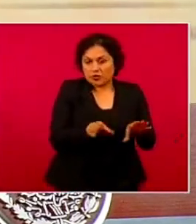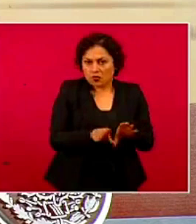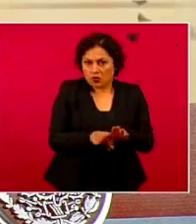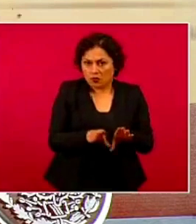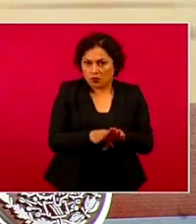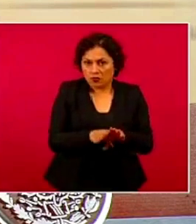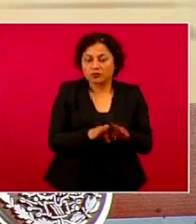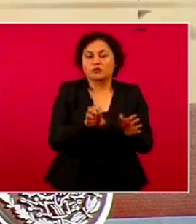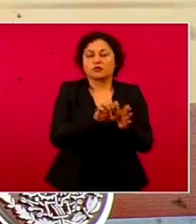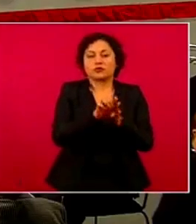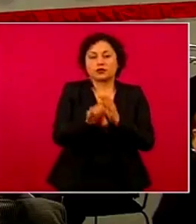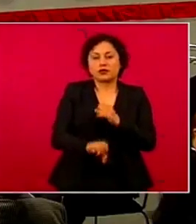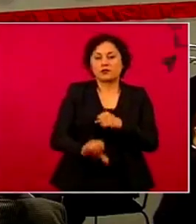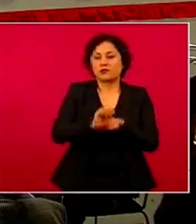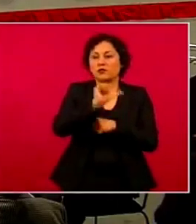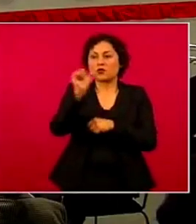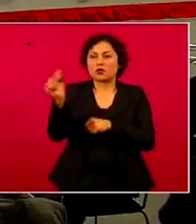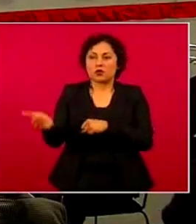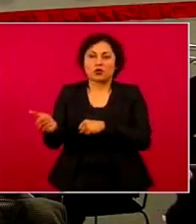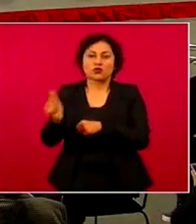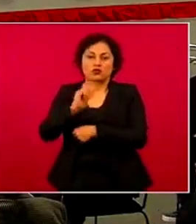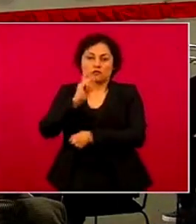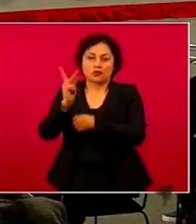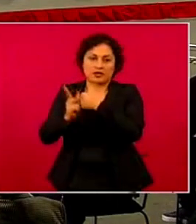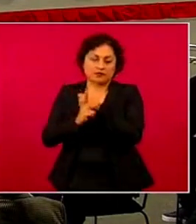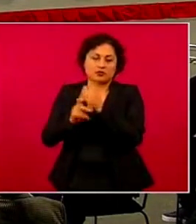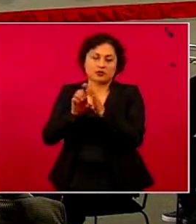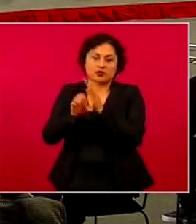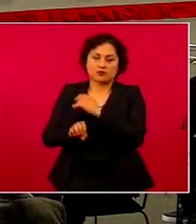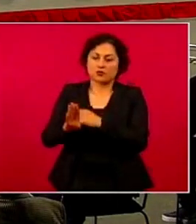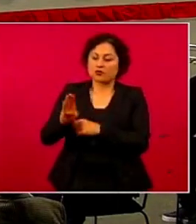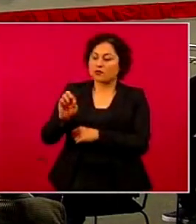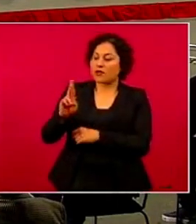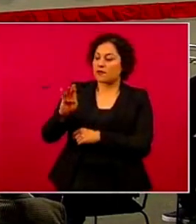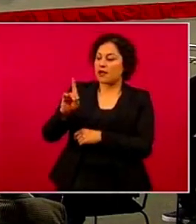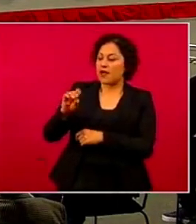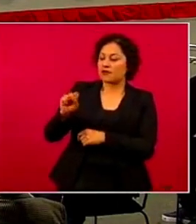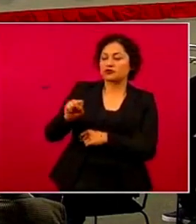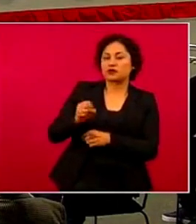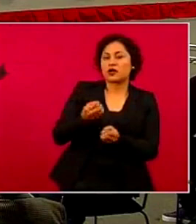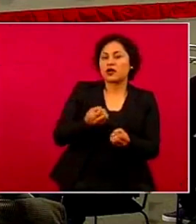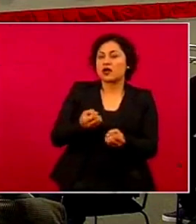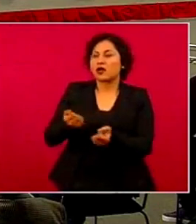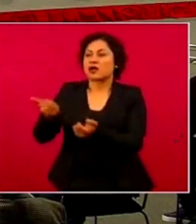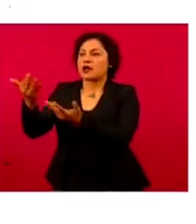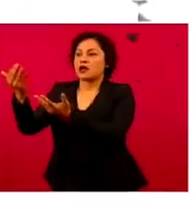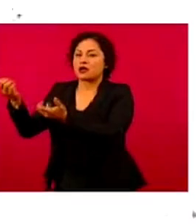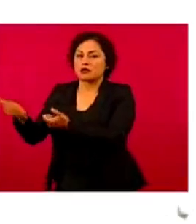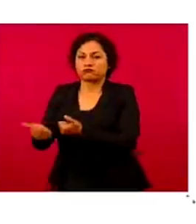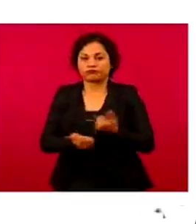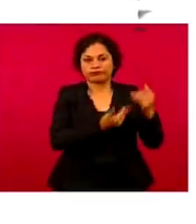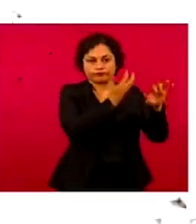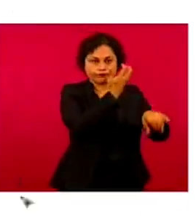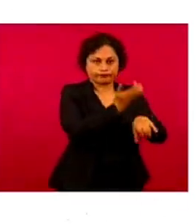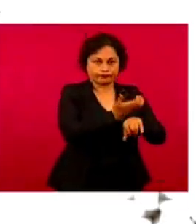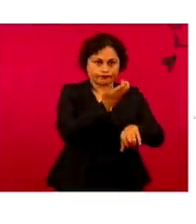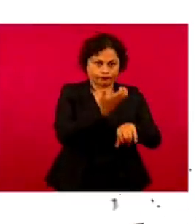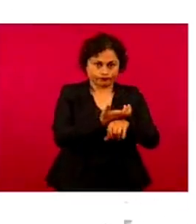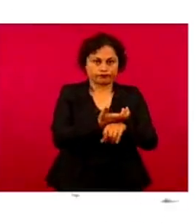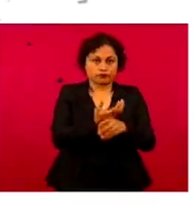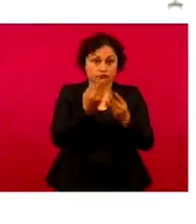países del Caribe, principalmente Barbados, en donde la mayor parte del dinero se fue